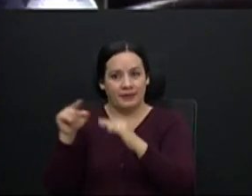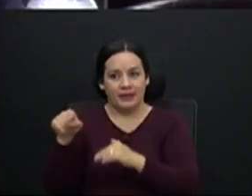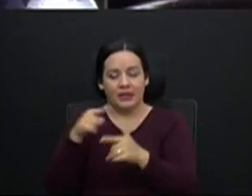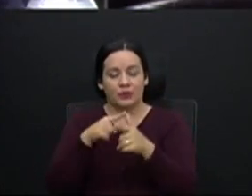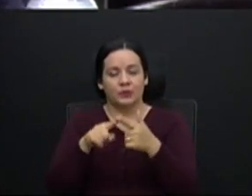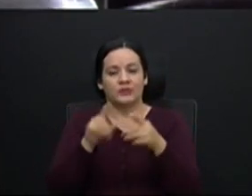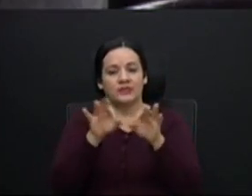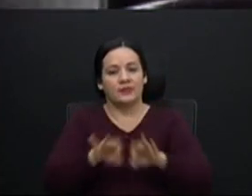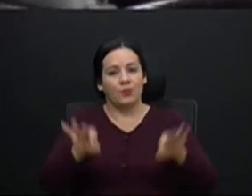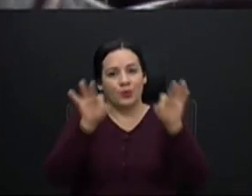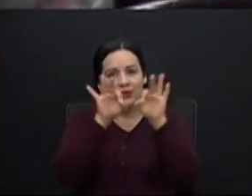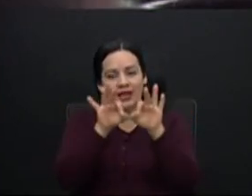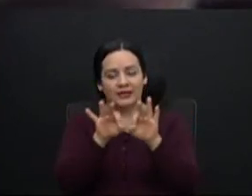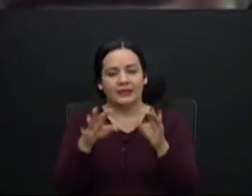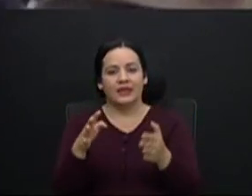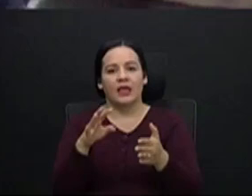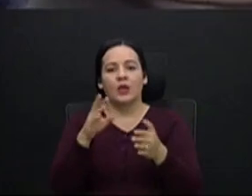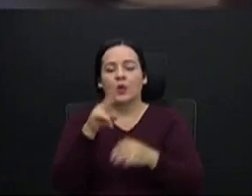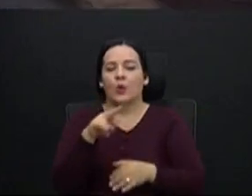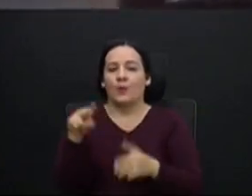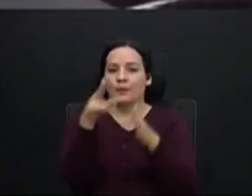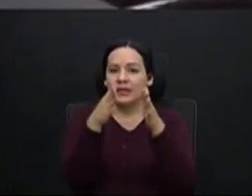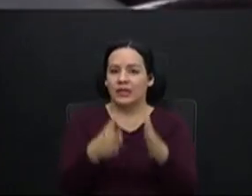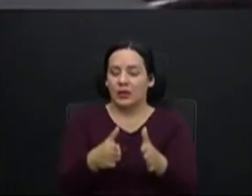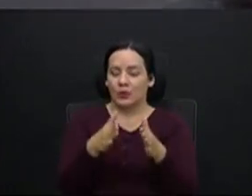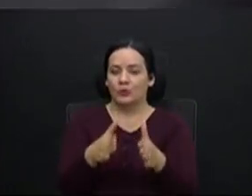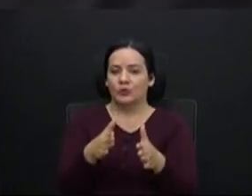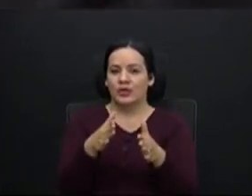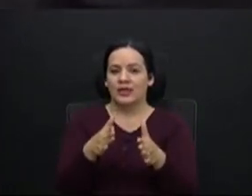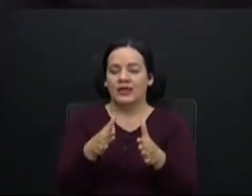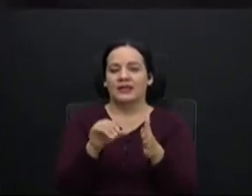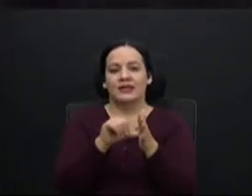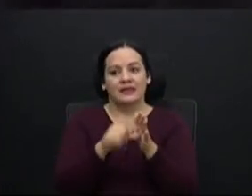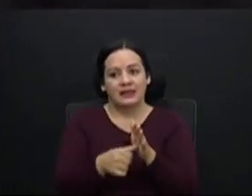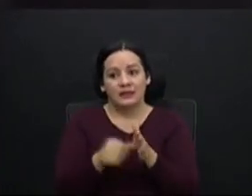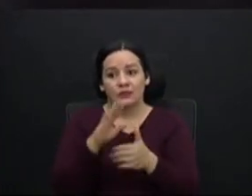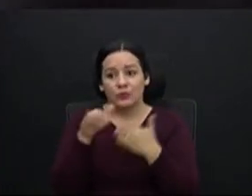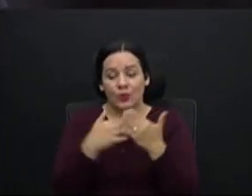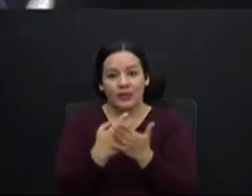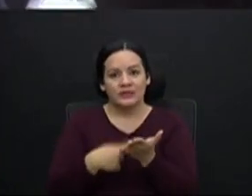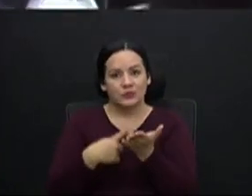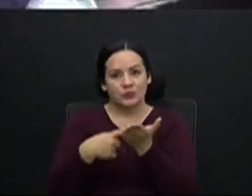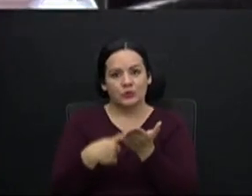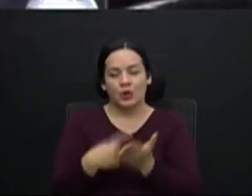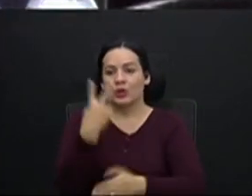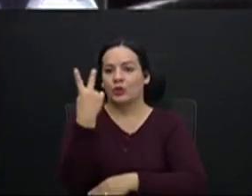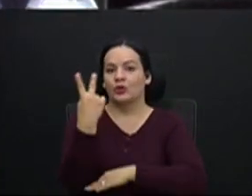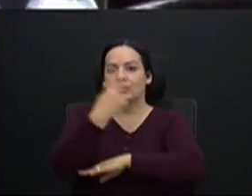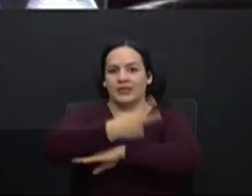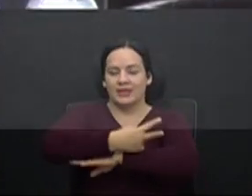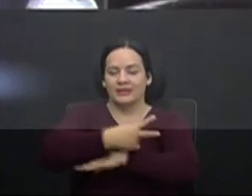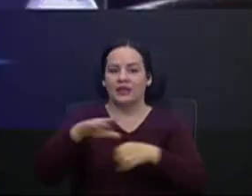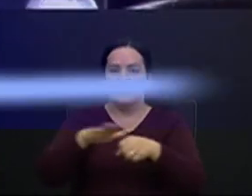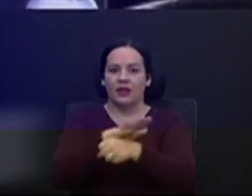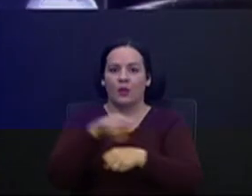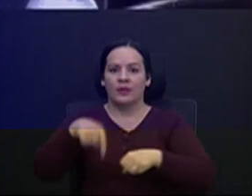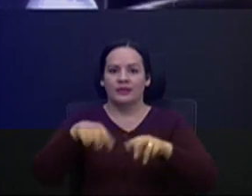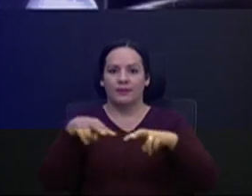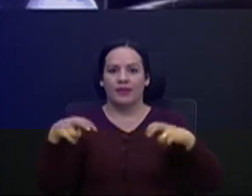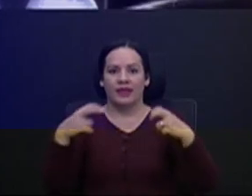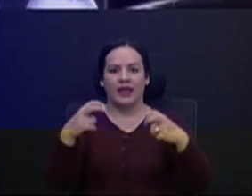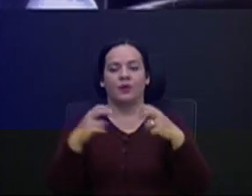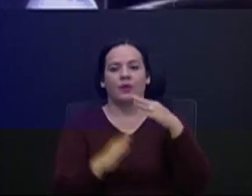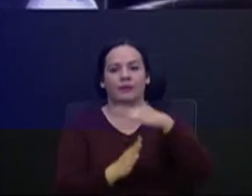la importancia de devolver estos recursos. Que toda la discusión que se ha dado en estos dos días y que ha llenado este plenario de